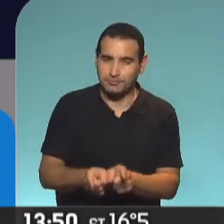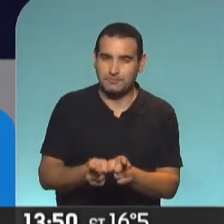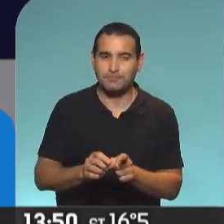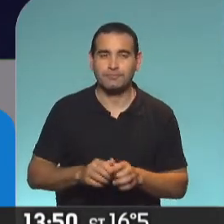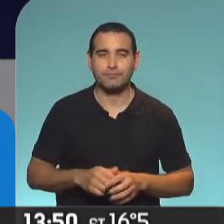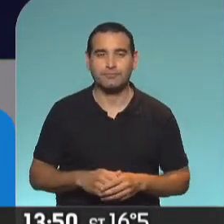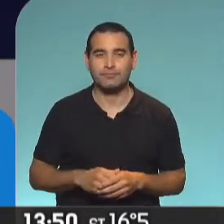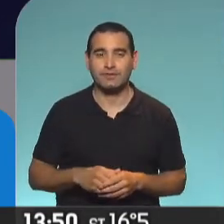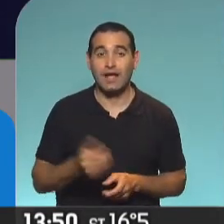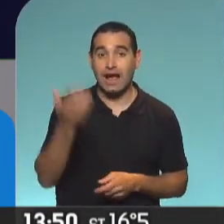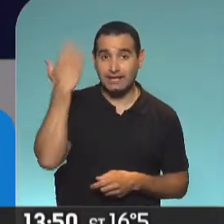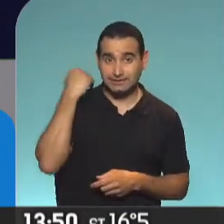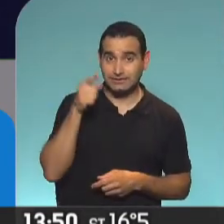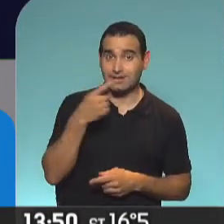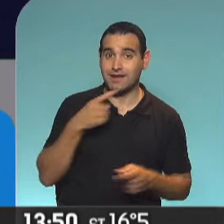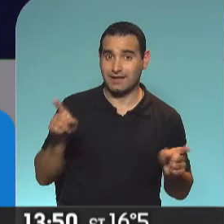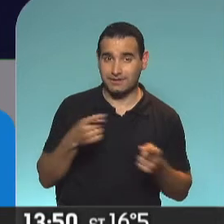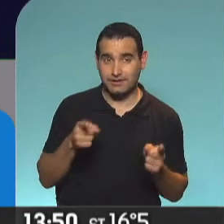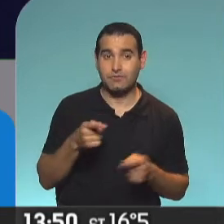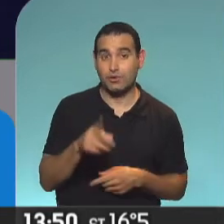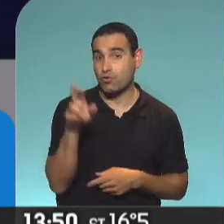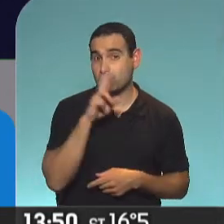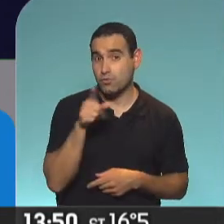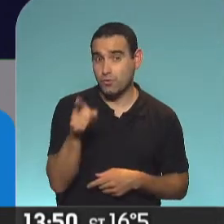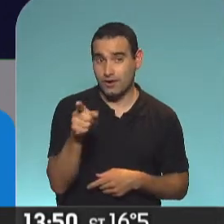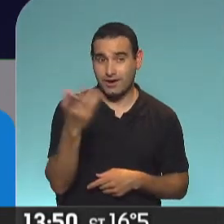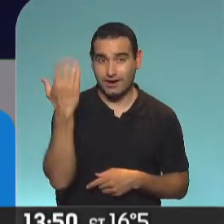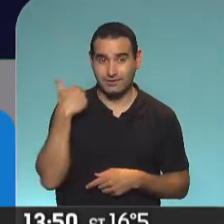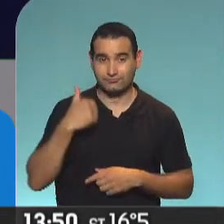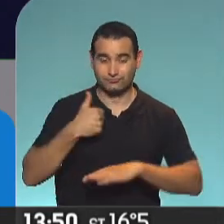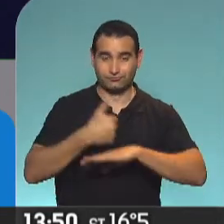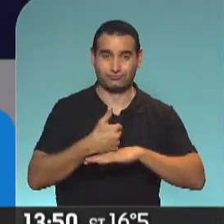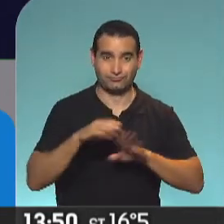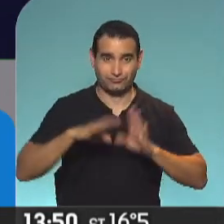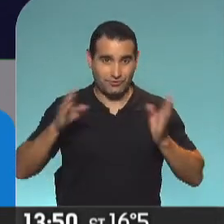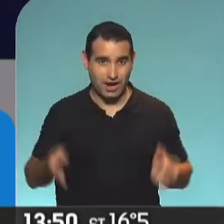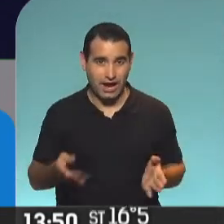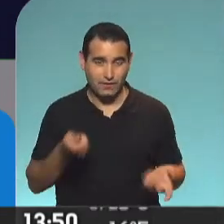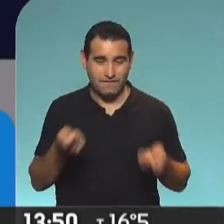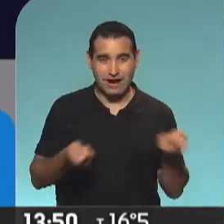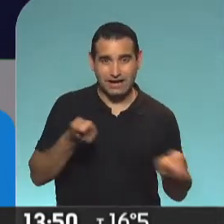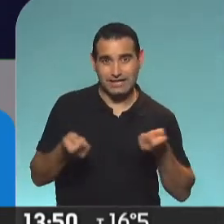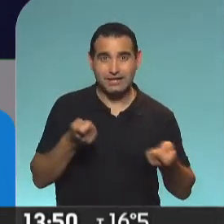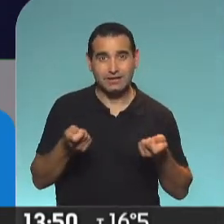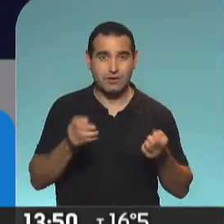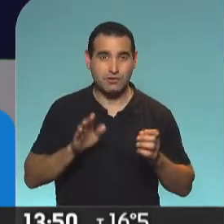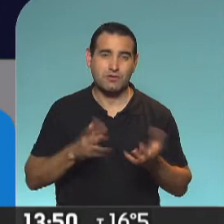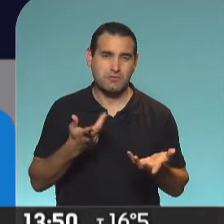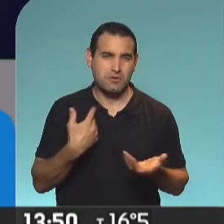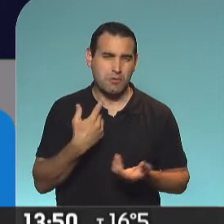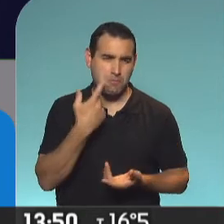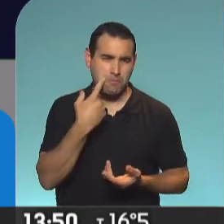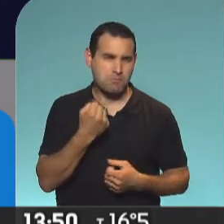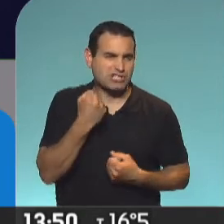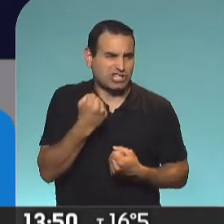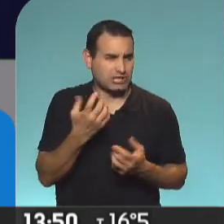en el que las cantó, porque hay que decir que esta mujer que se presentaba en la movida tropical, un ámbito naturalmente machista, un